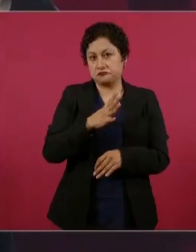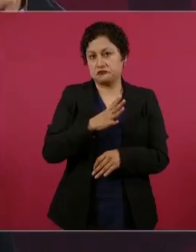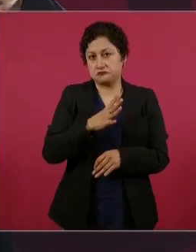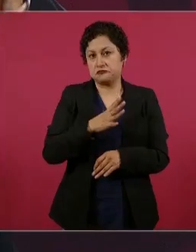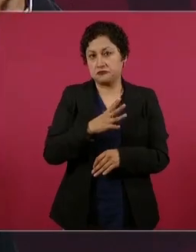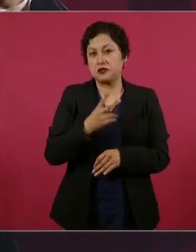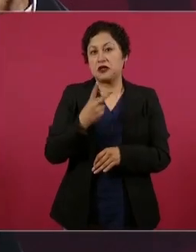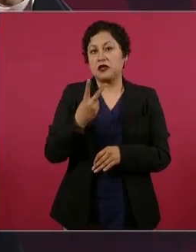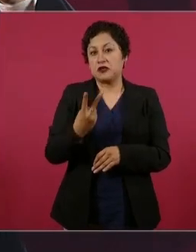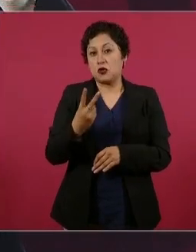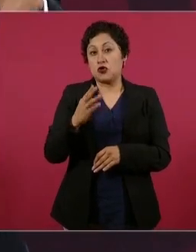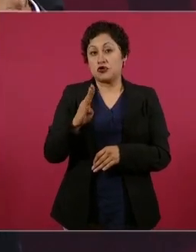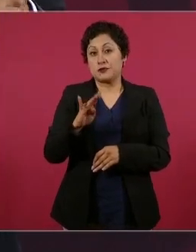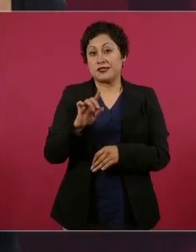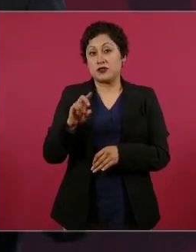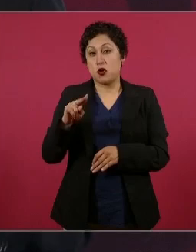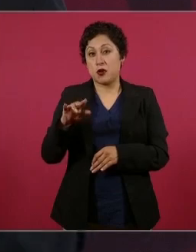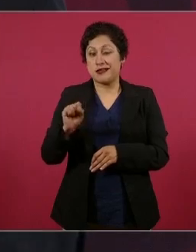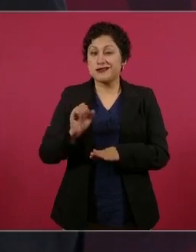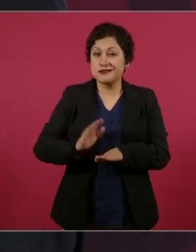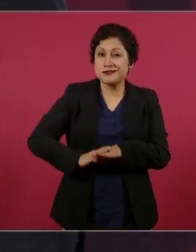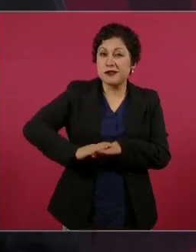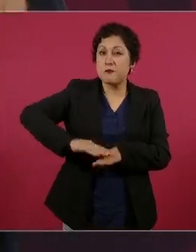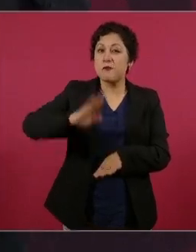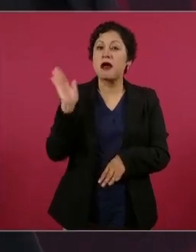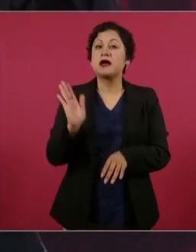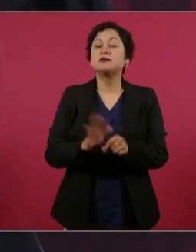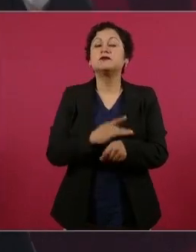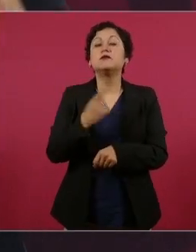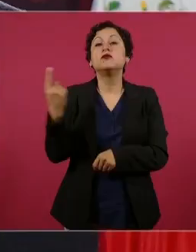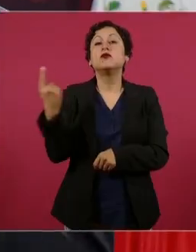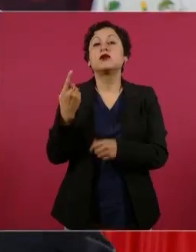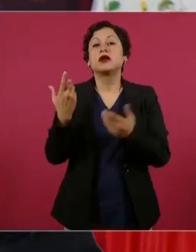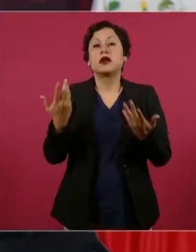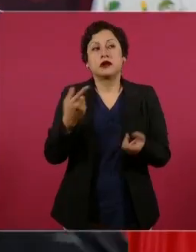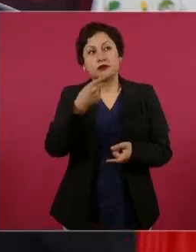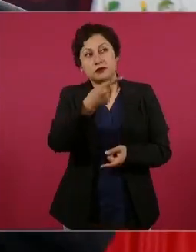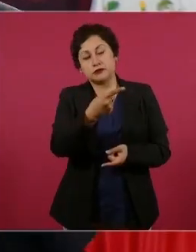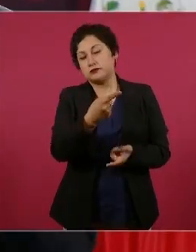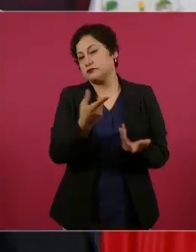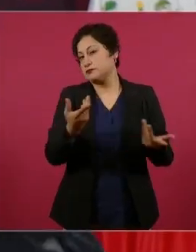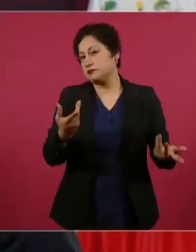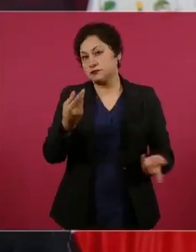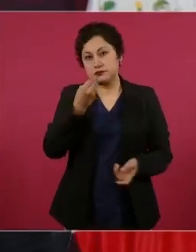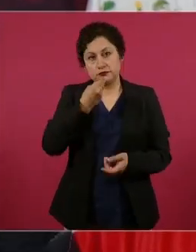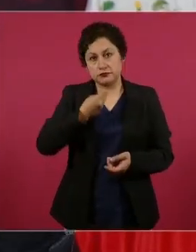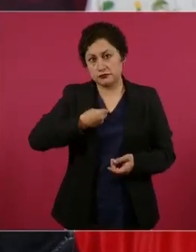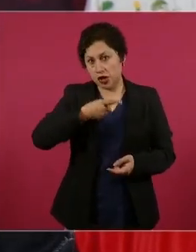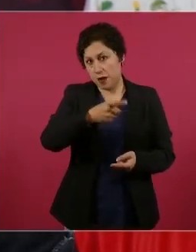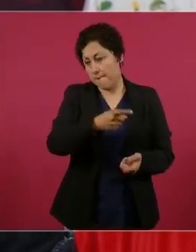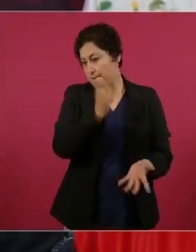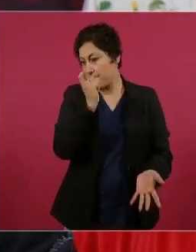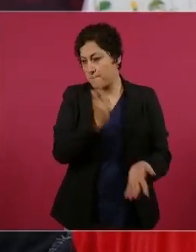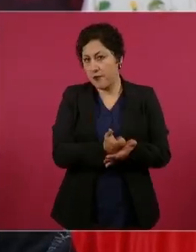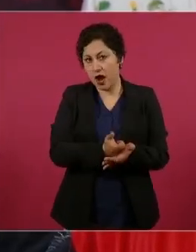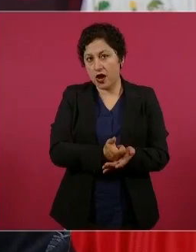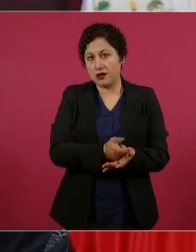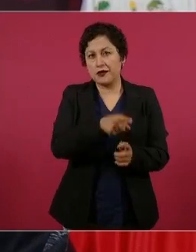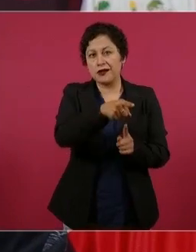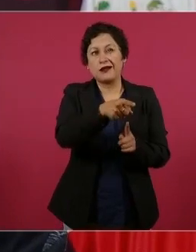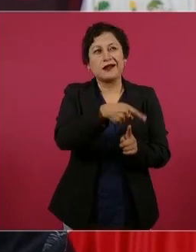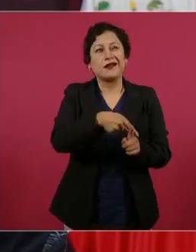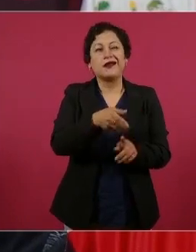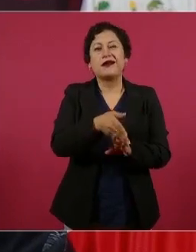por combate a la corrupción, porque ahora pagan los que antes no